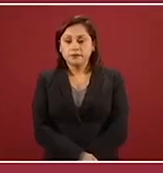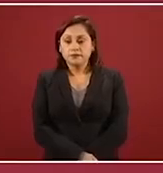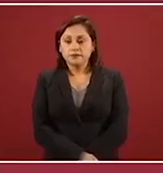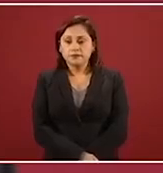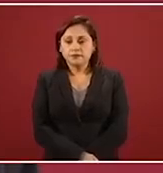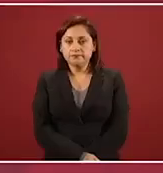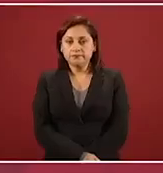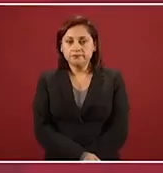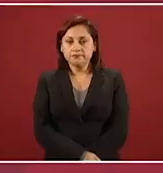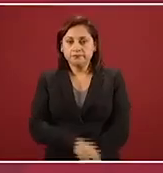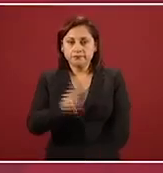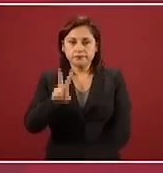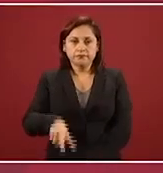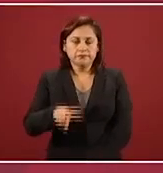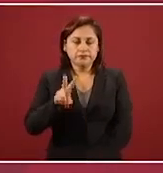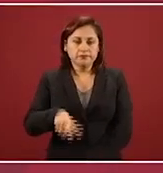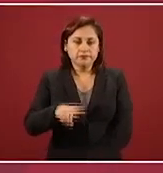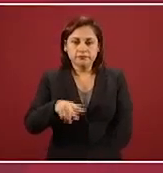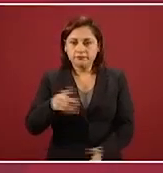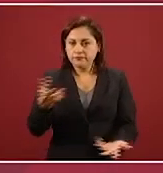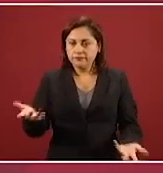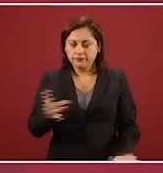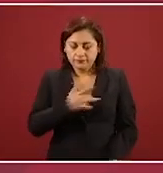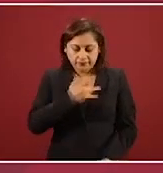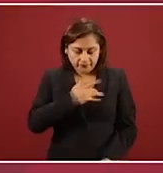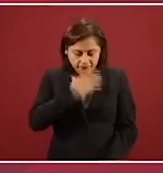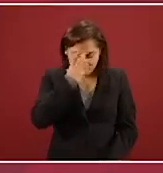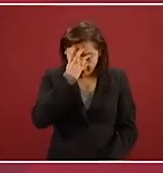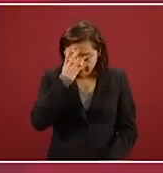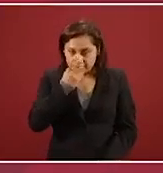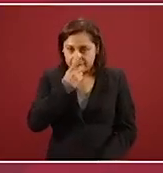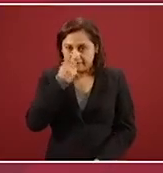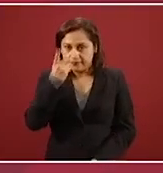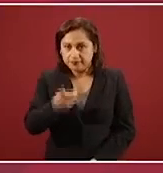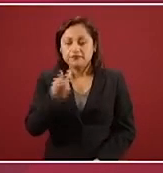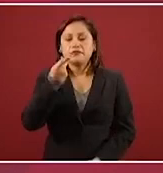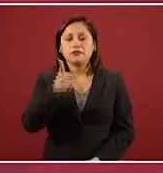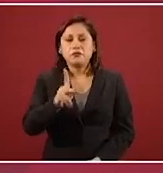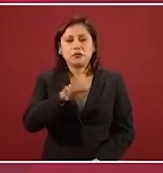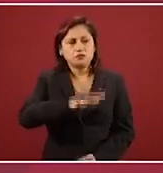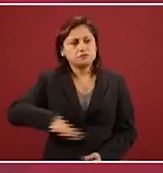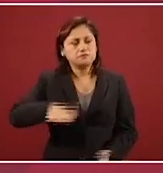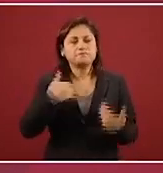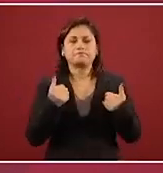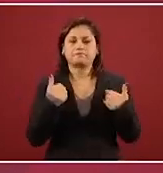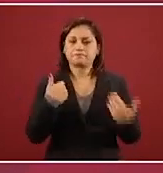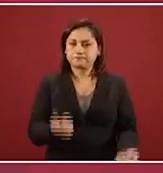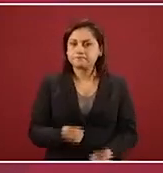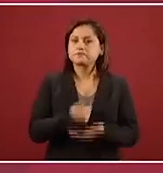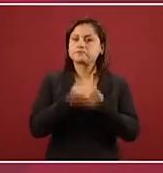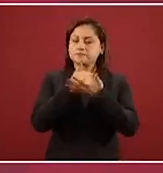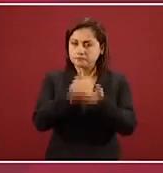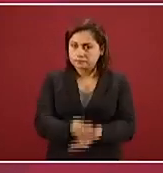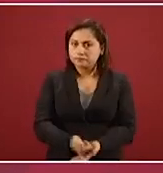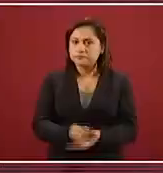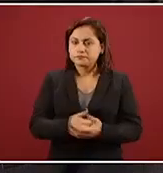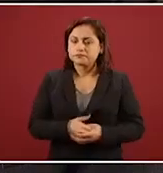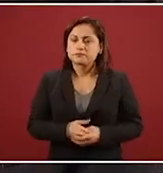da pena decirlo, pero que ayuda, ¿no?, a entender las